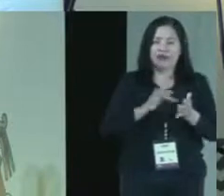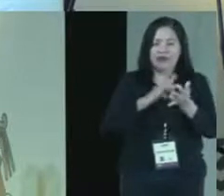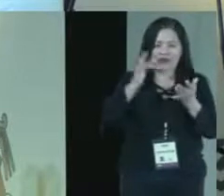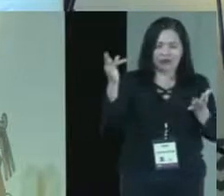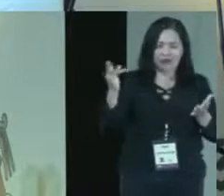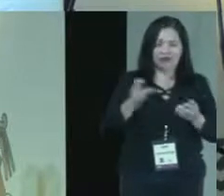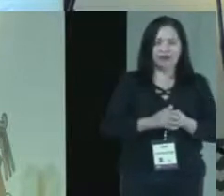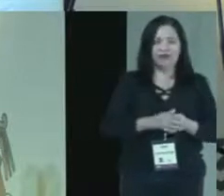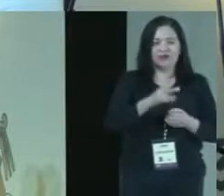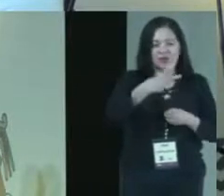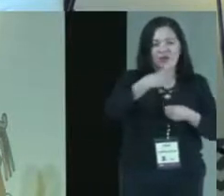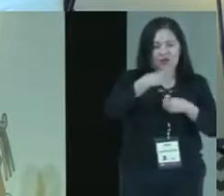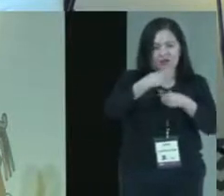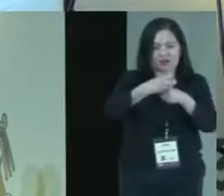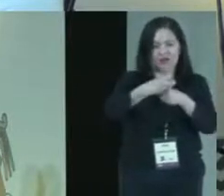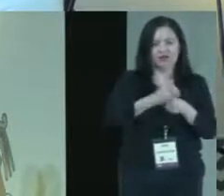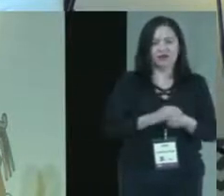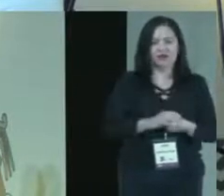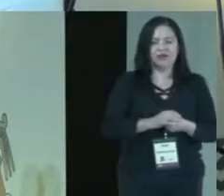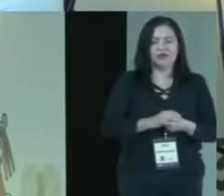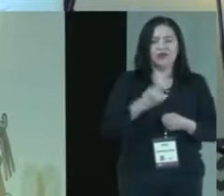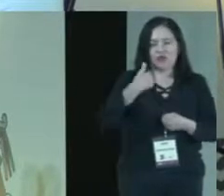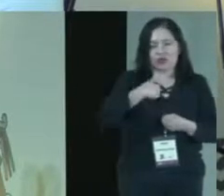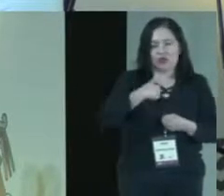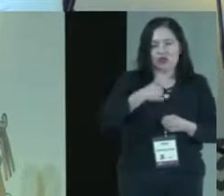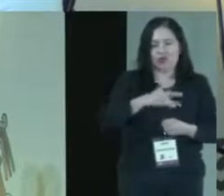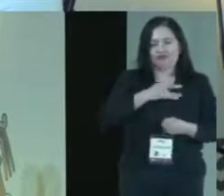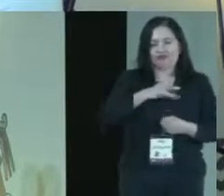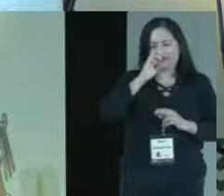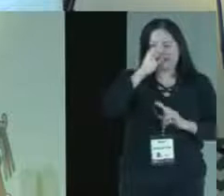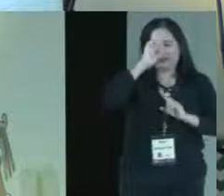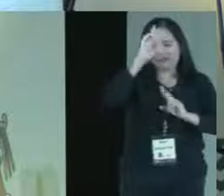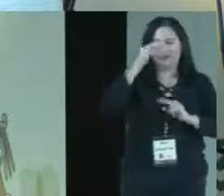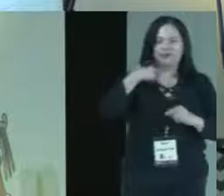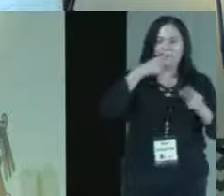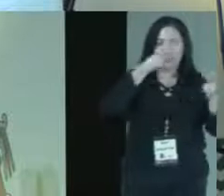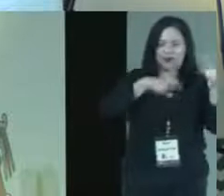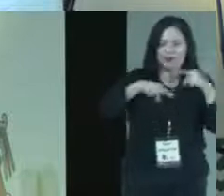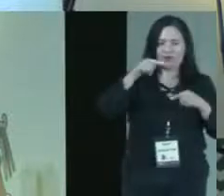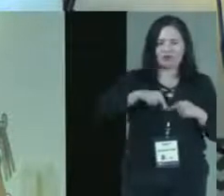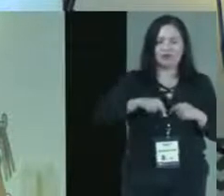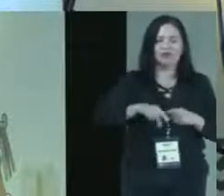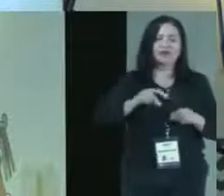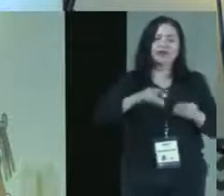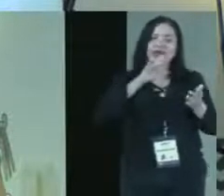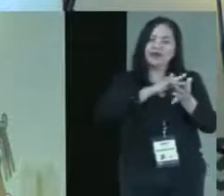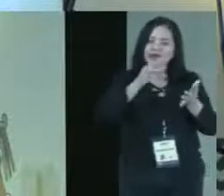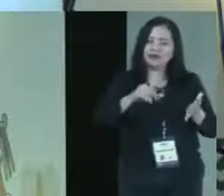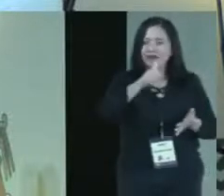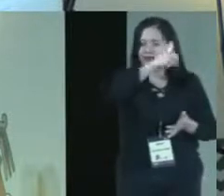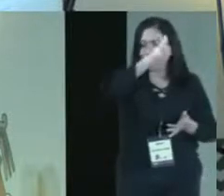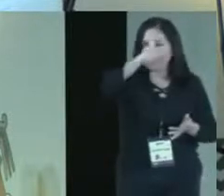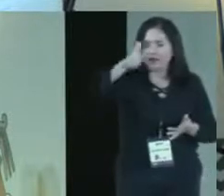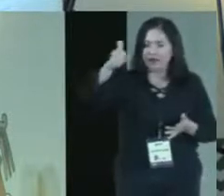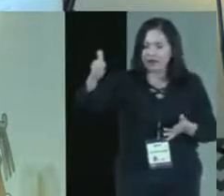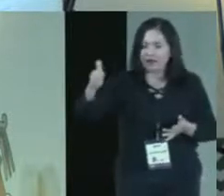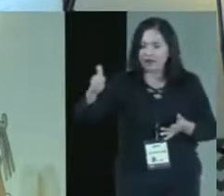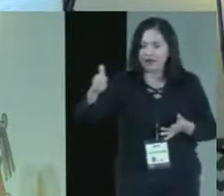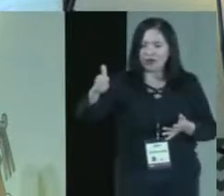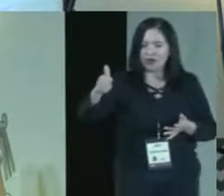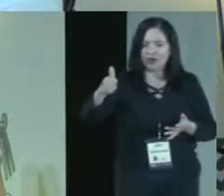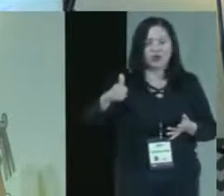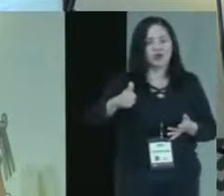por la invitación. Carmen, un honor estar a tu lado. Y desde luego, gracias a cada uno de ustedes en